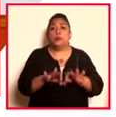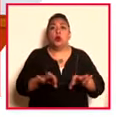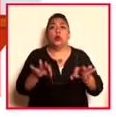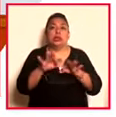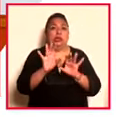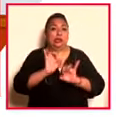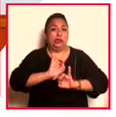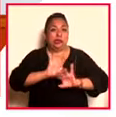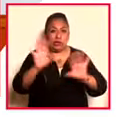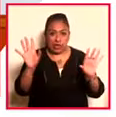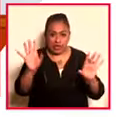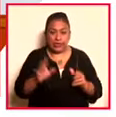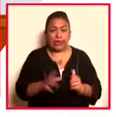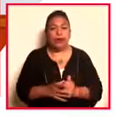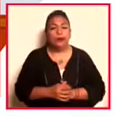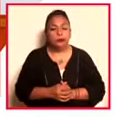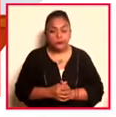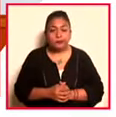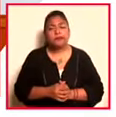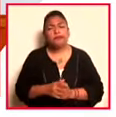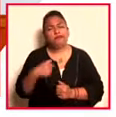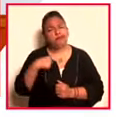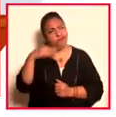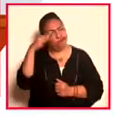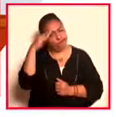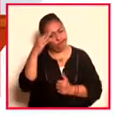delicado. Y me pongo a pensar,